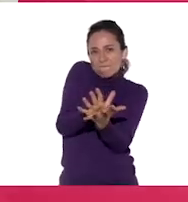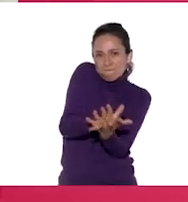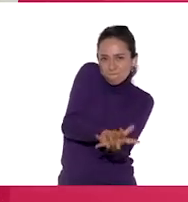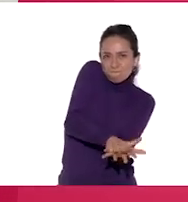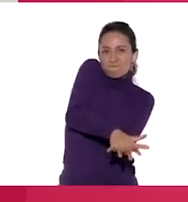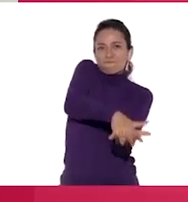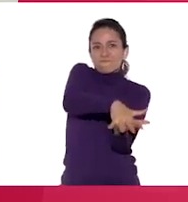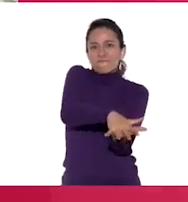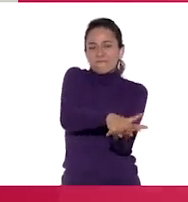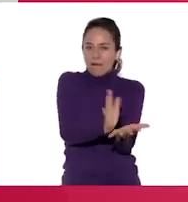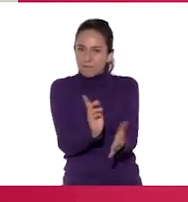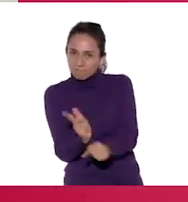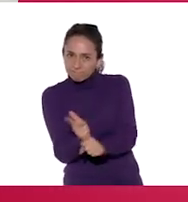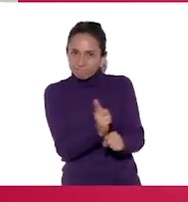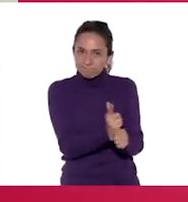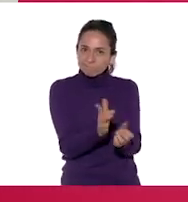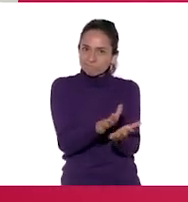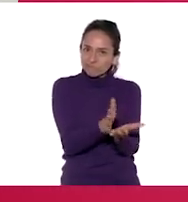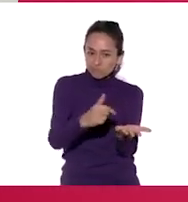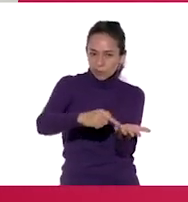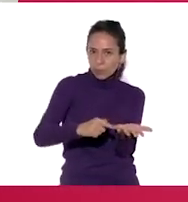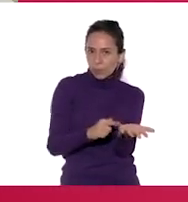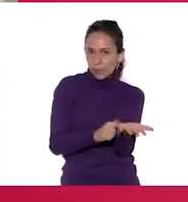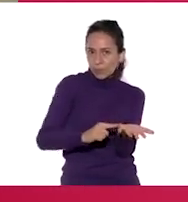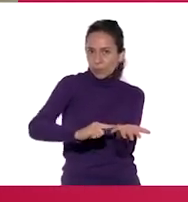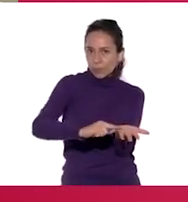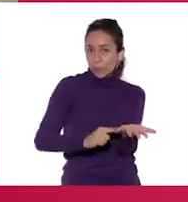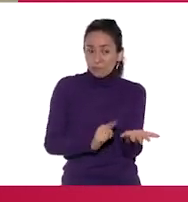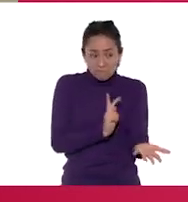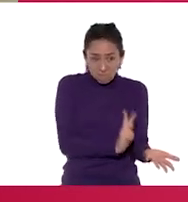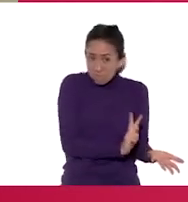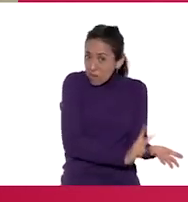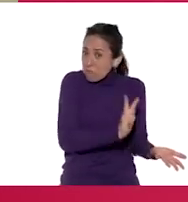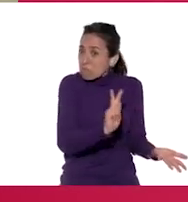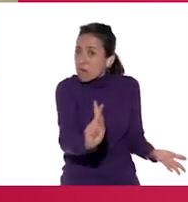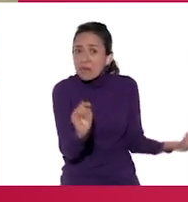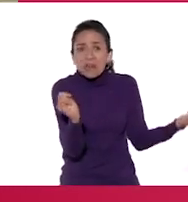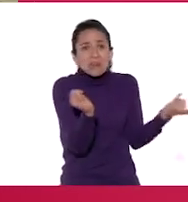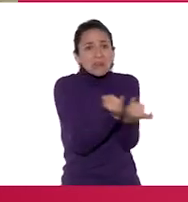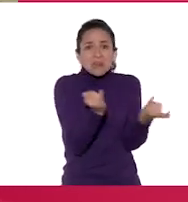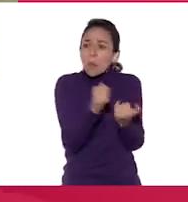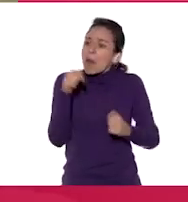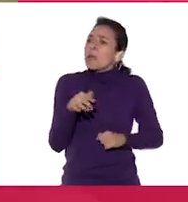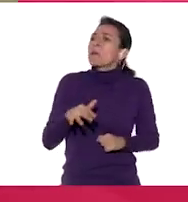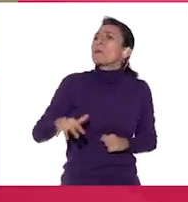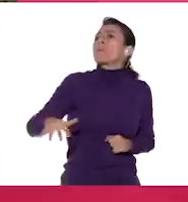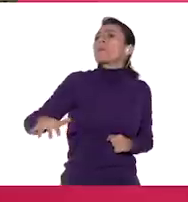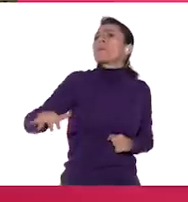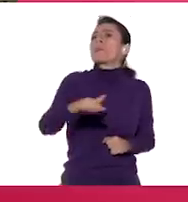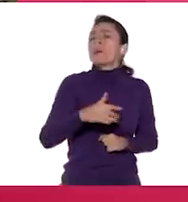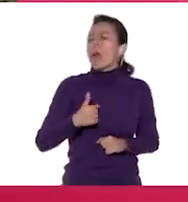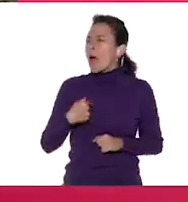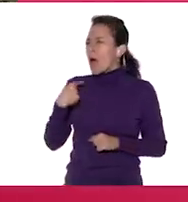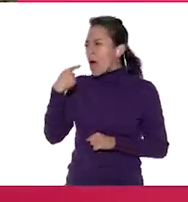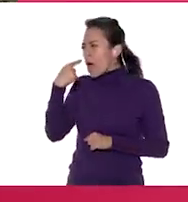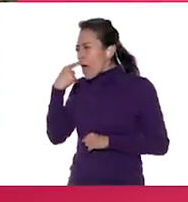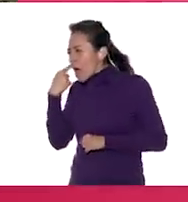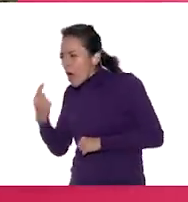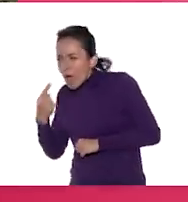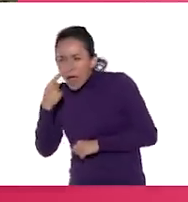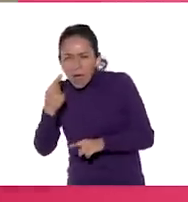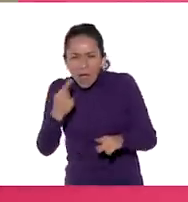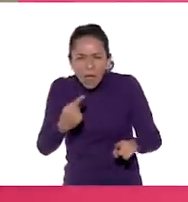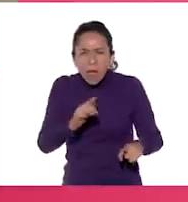huella, tenemos muchísimas en esta zona. Mira. Ah, un camaleón. Sí. Es un camaleón